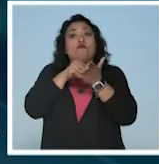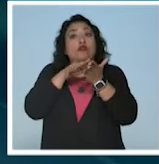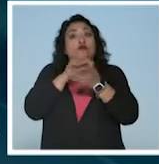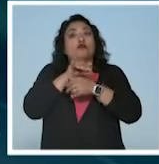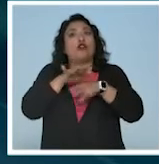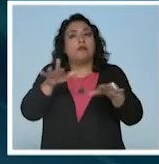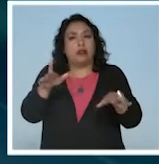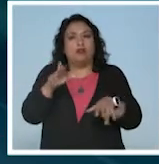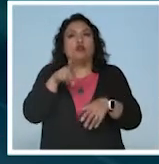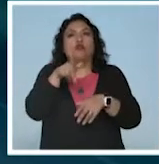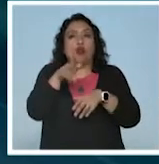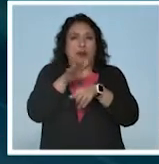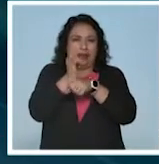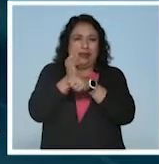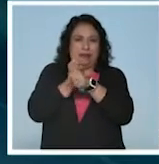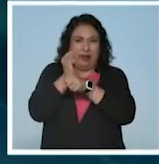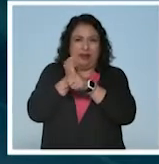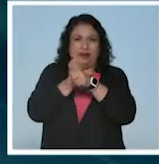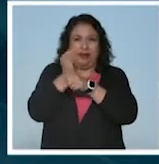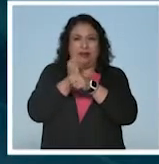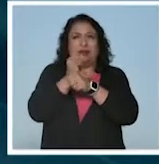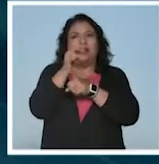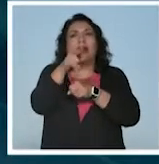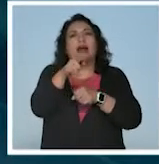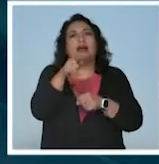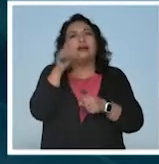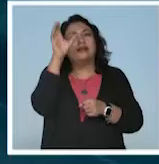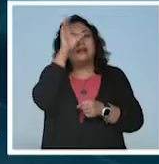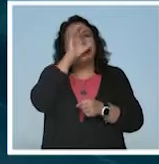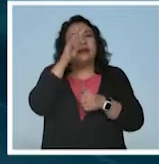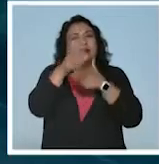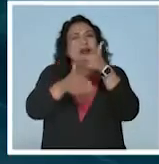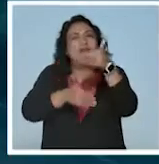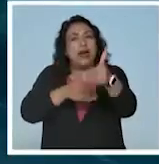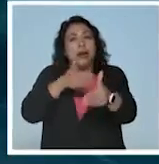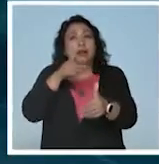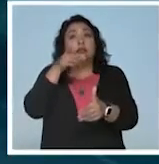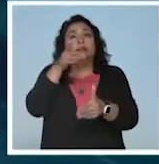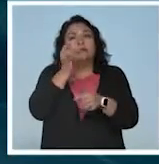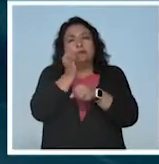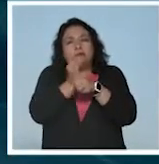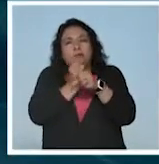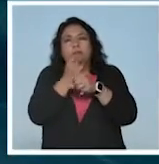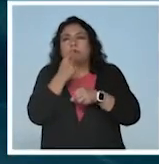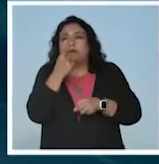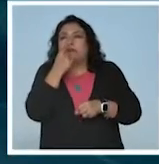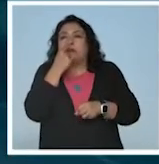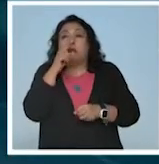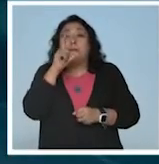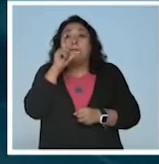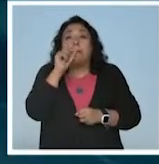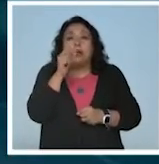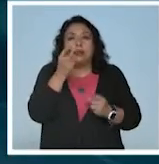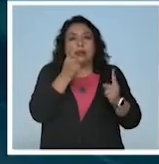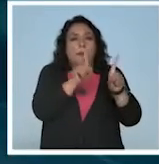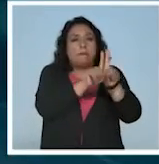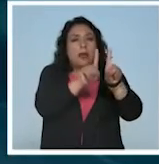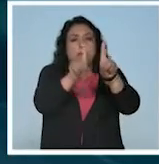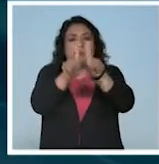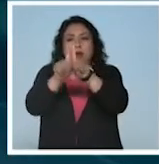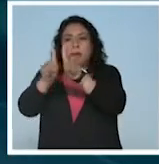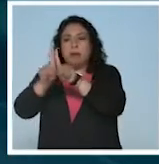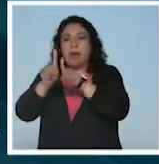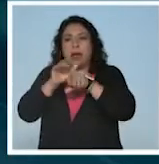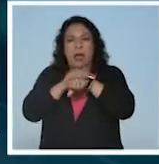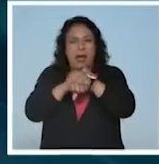los resultados de su investigación en Science Advances, para la cual analizaron los olores de 20 pares de amigos